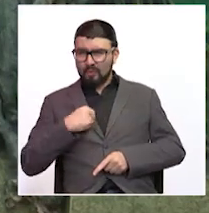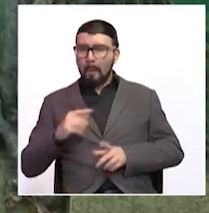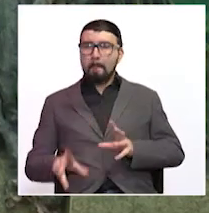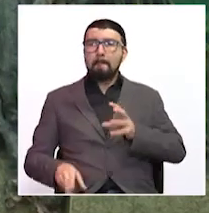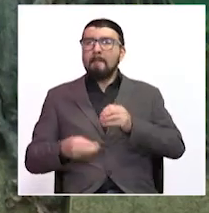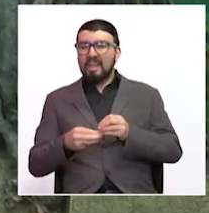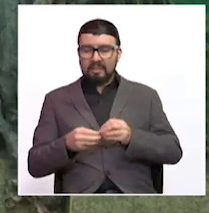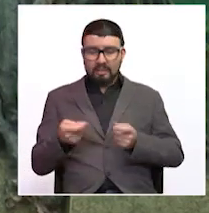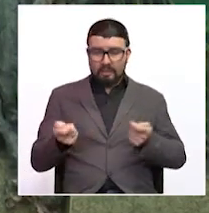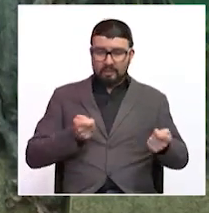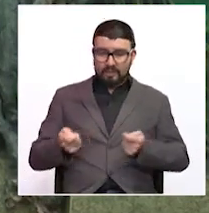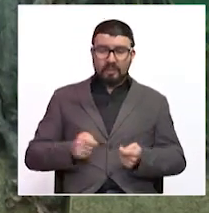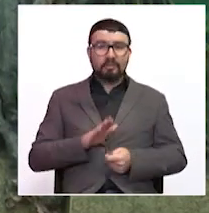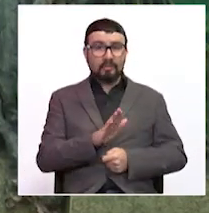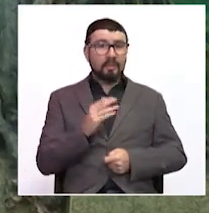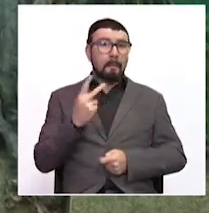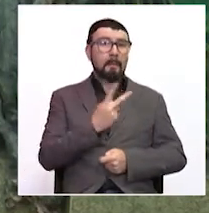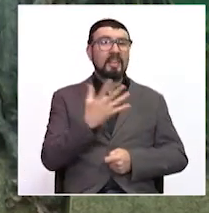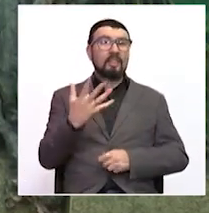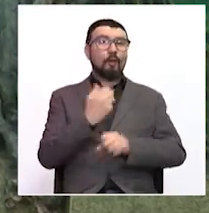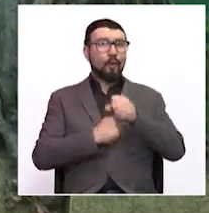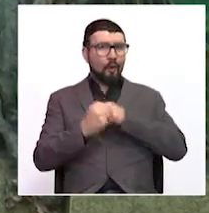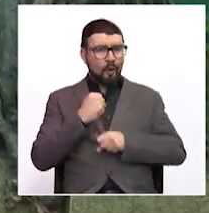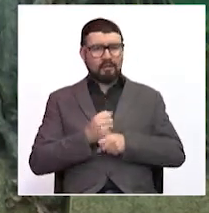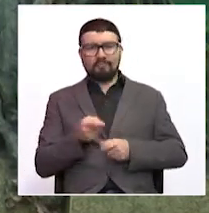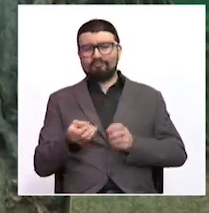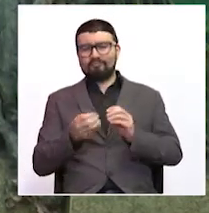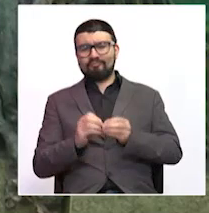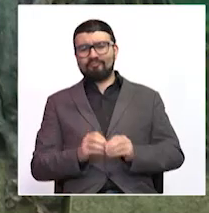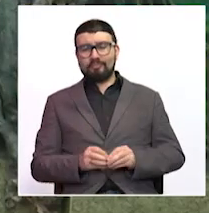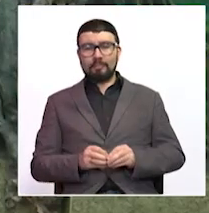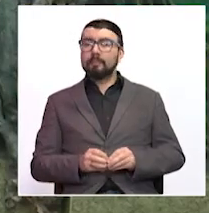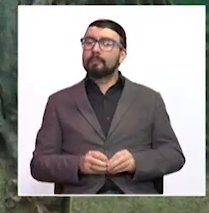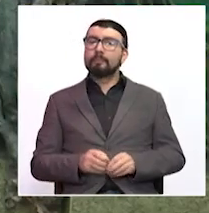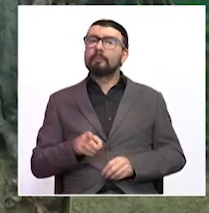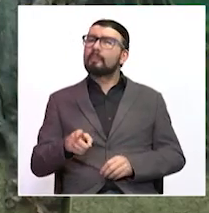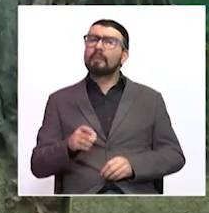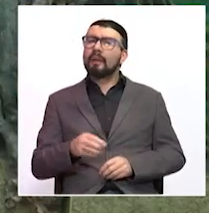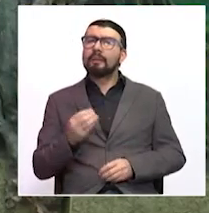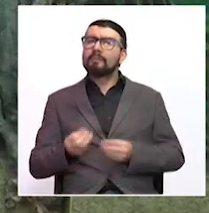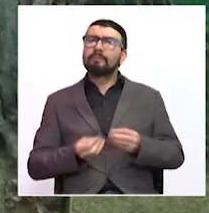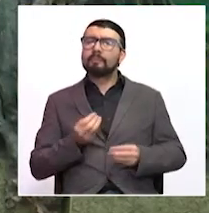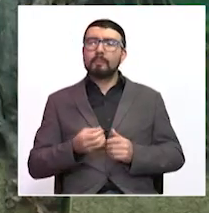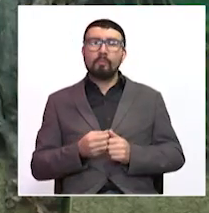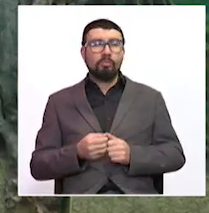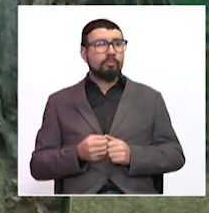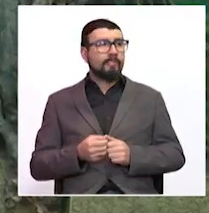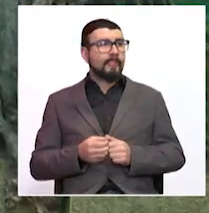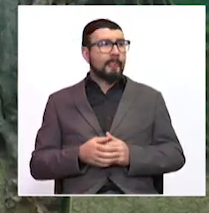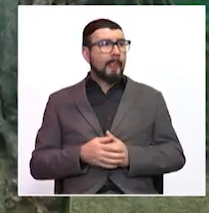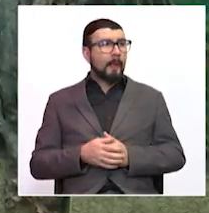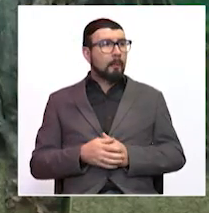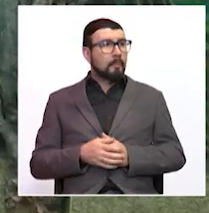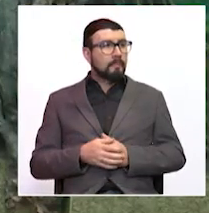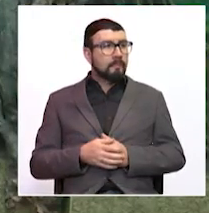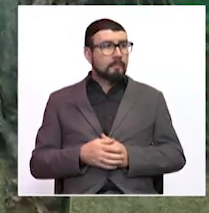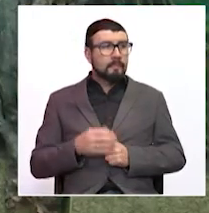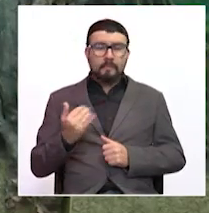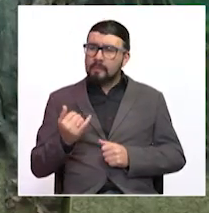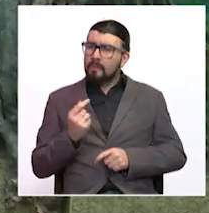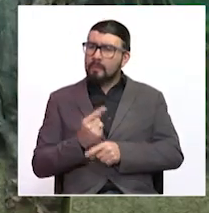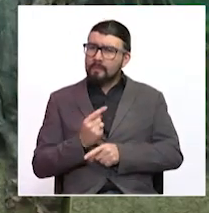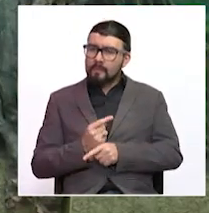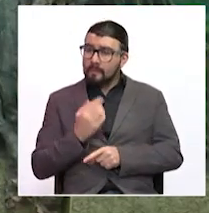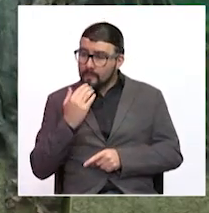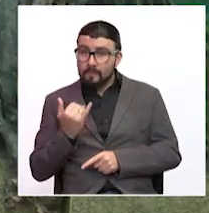en hace 25 años que hizo entonces en este momento es como hay elementos como